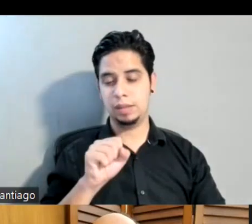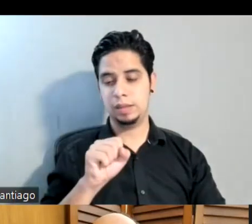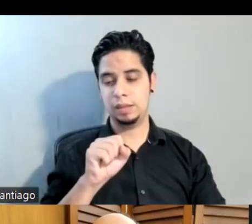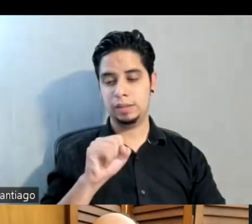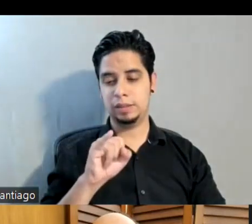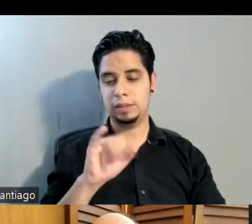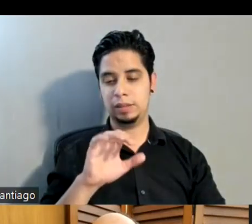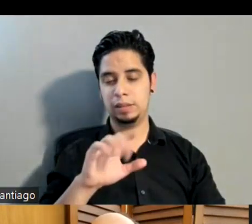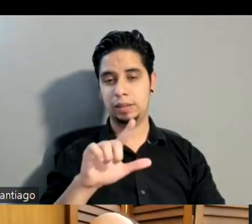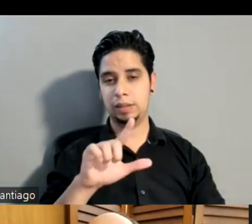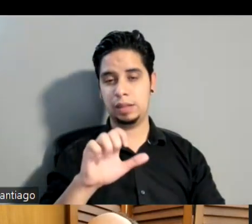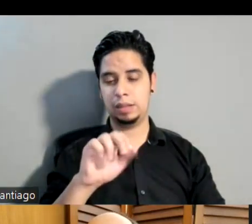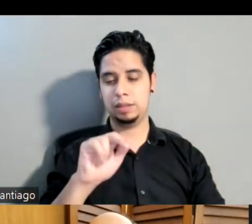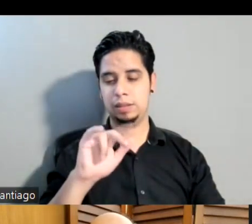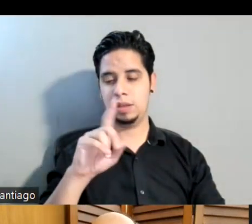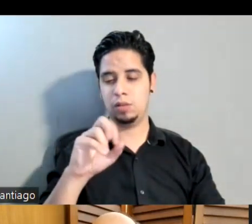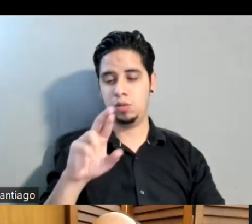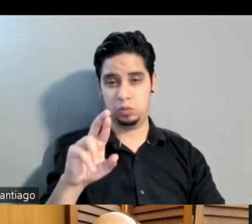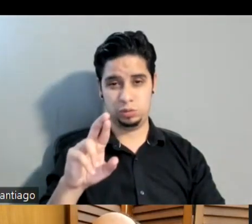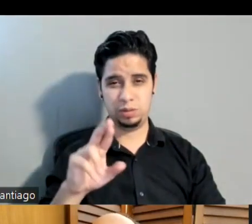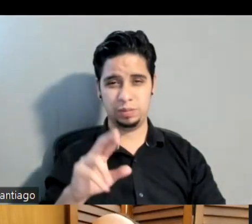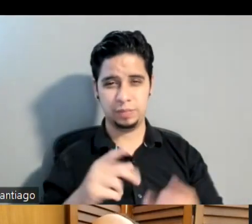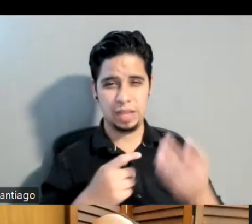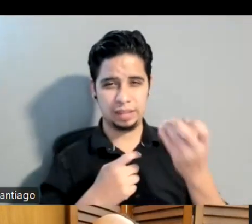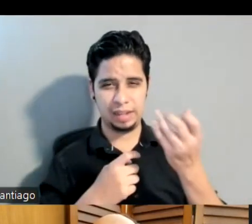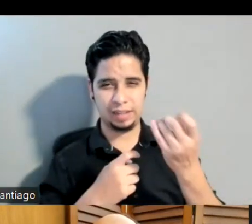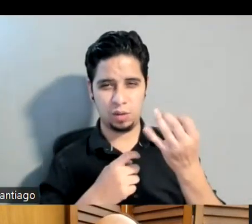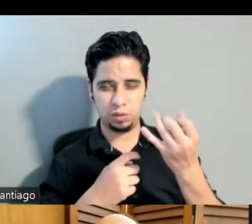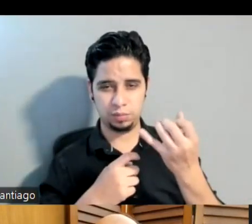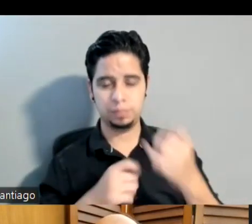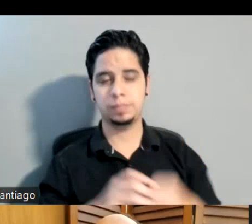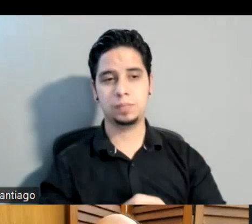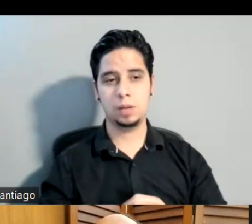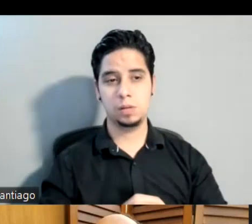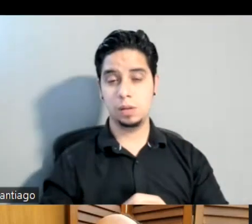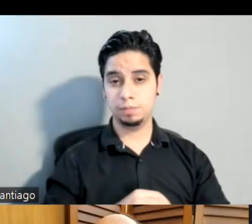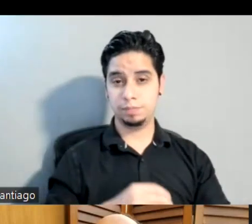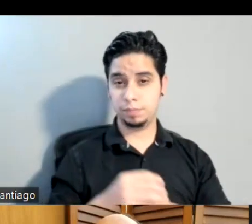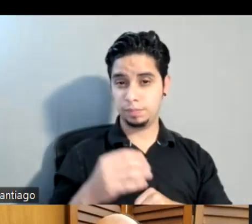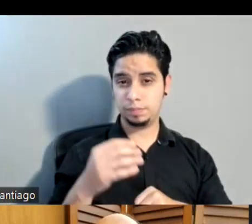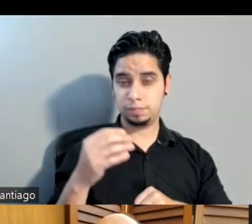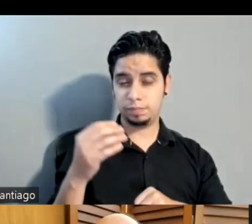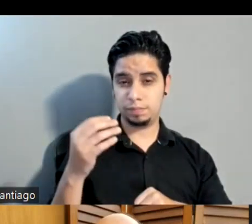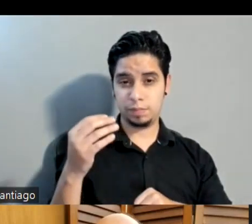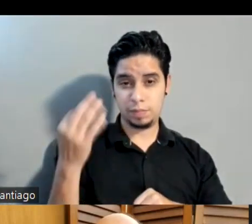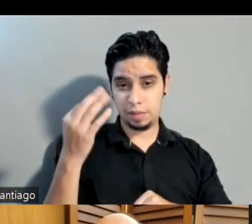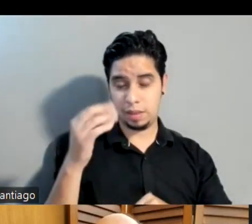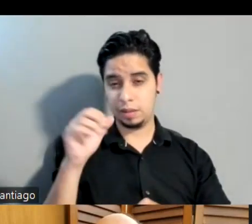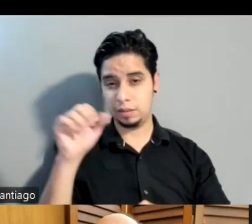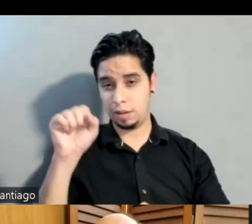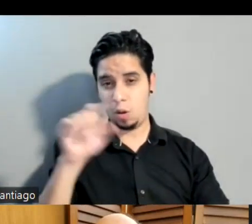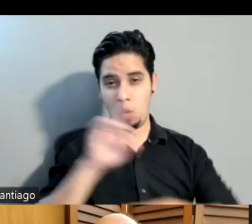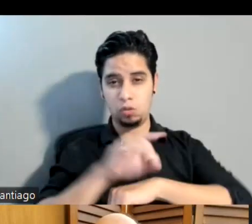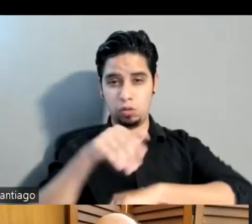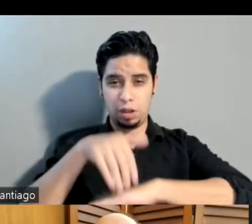Caguas, de donde eres oriundo. Y entonces, ojo, viernes, sábado a las 8 de la noche, domingo a las 4,